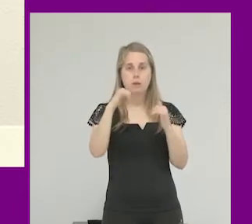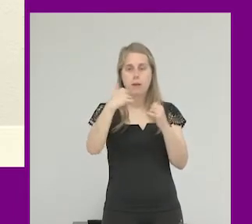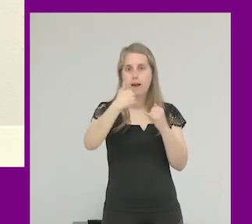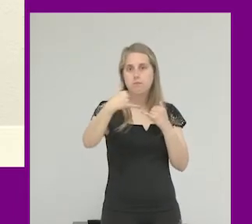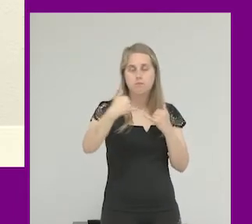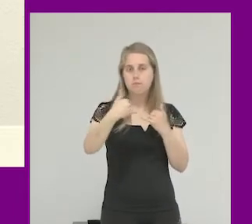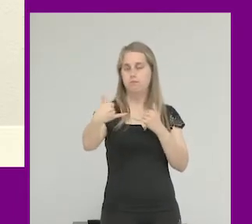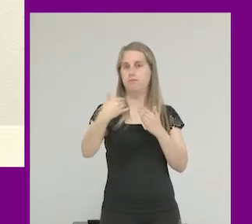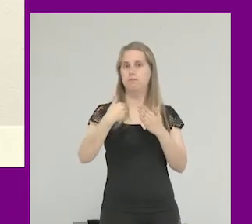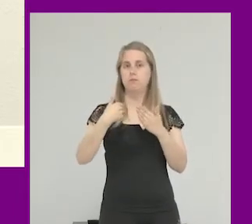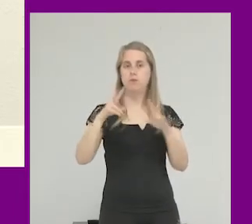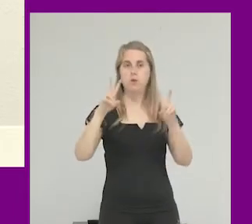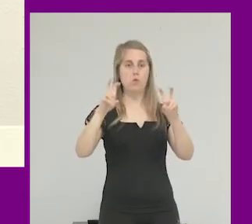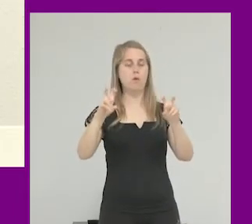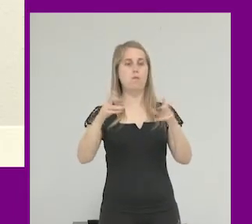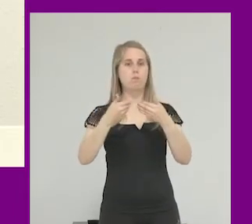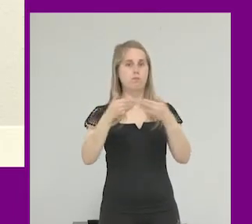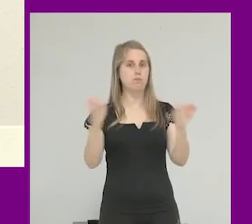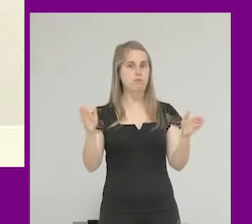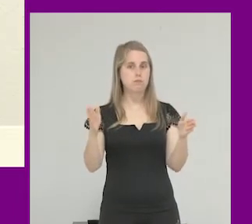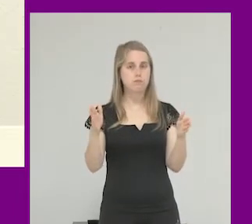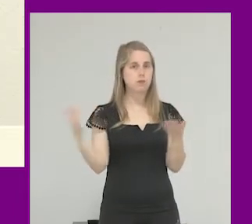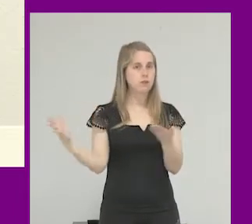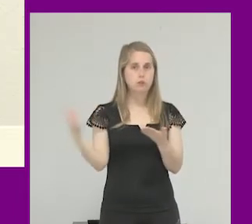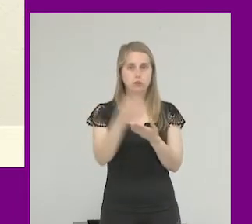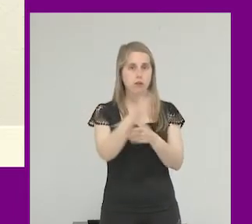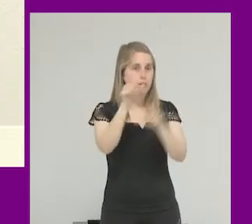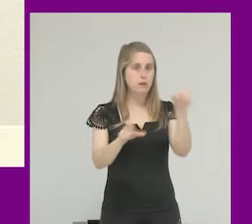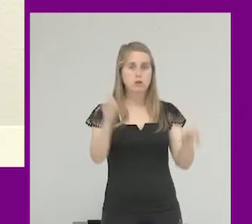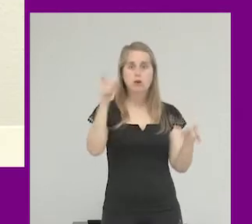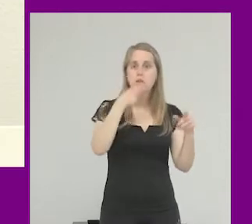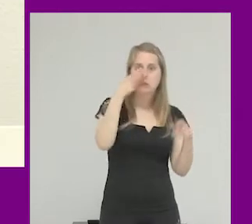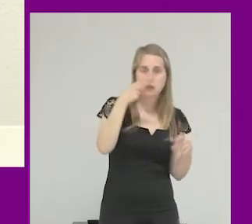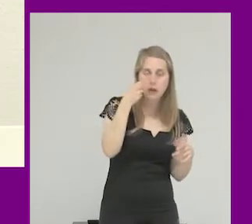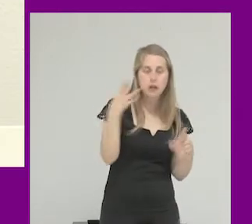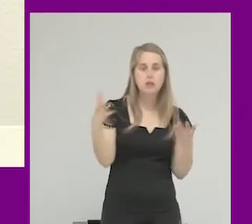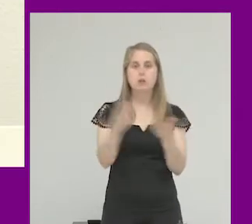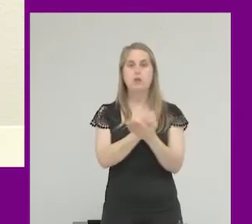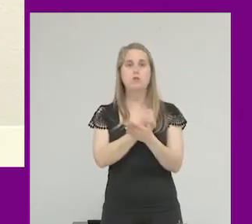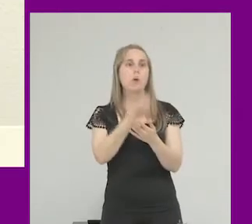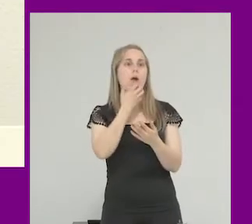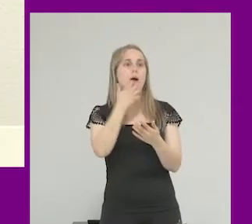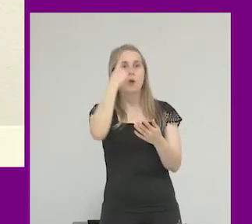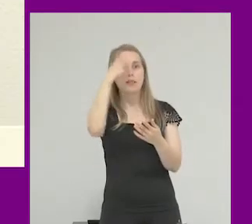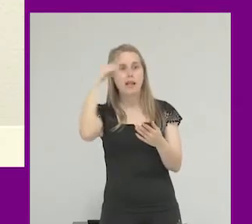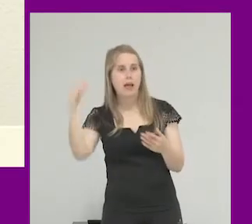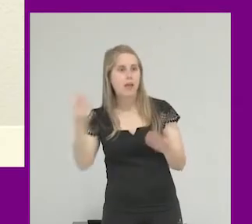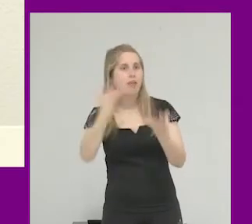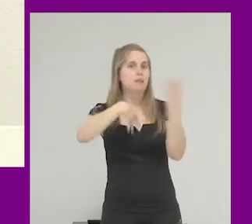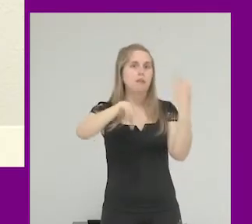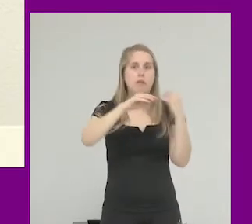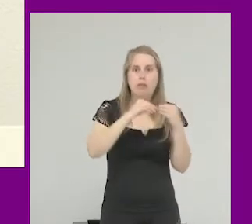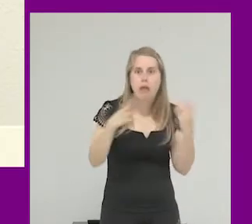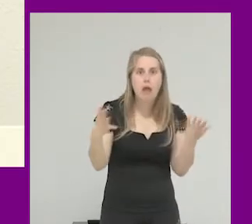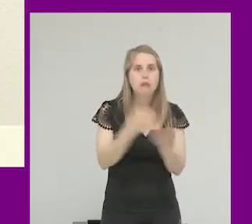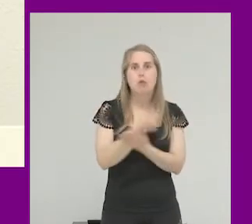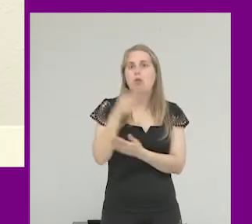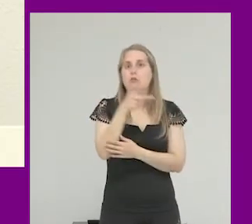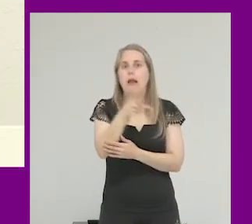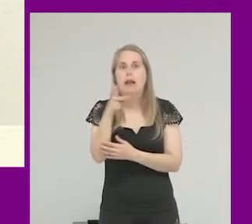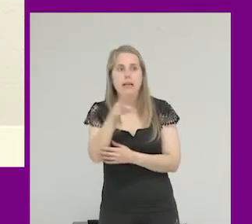investigación nueva, todo el mundo le interesa y está preocupado. Ahora todo el mundo habla de inteligencia artificial, ¿no? Los de derecho,